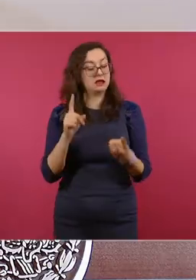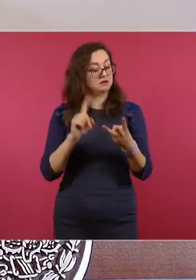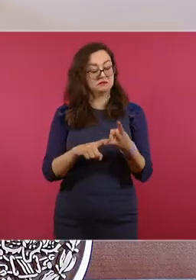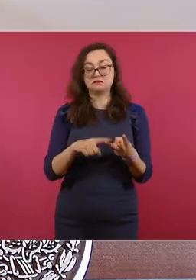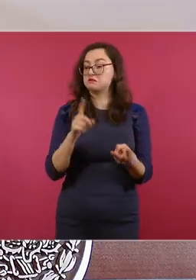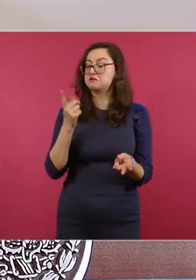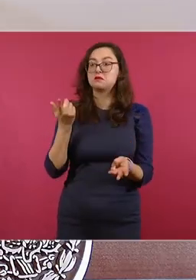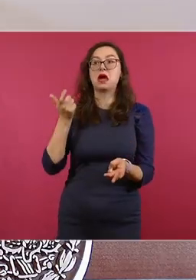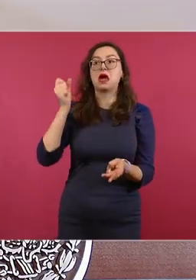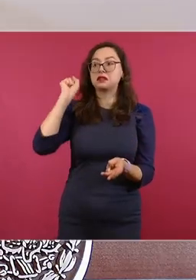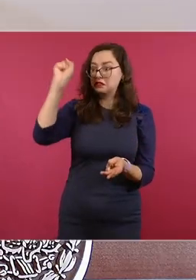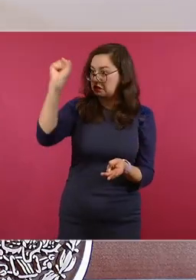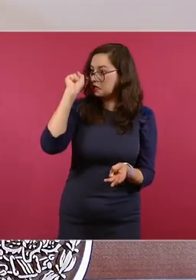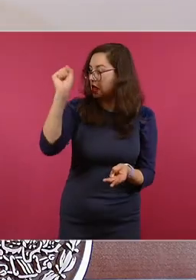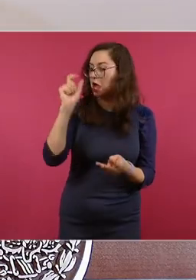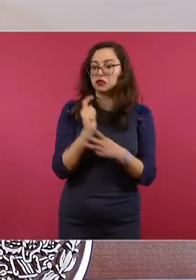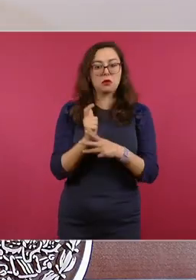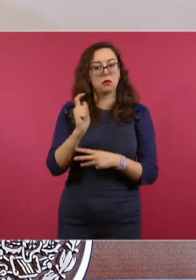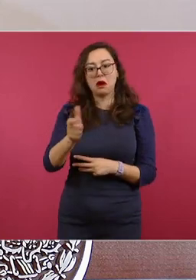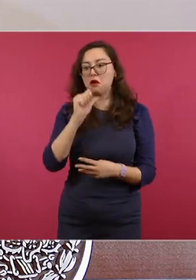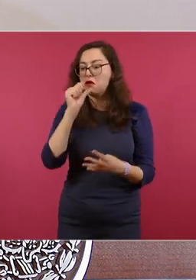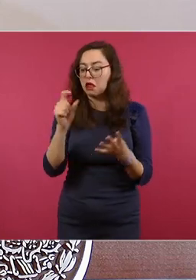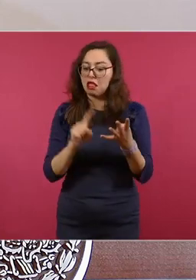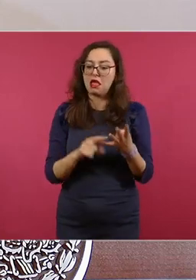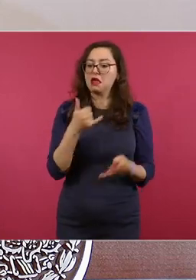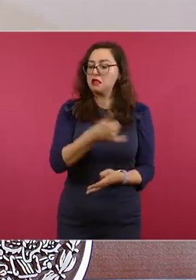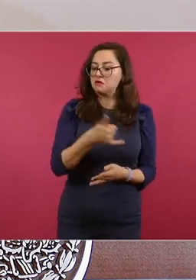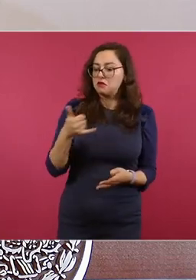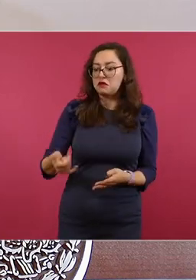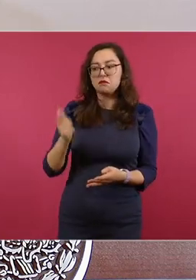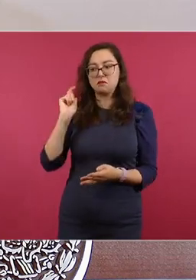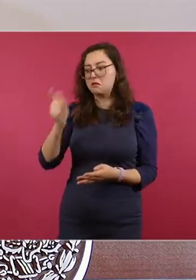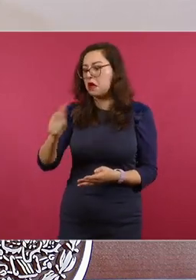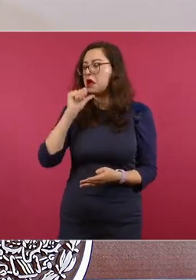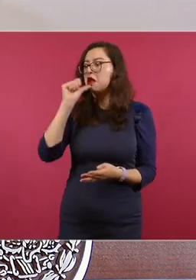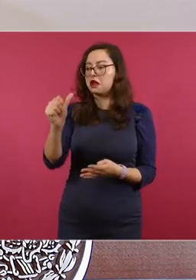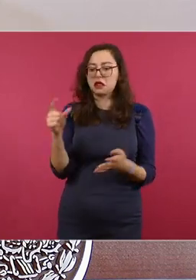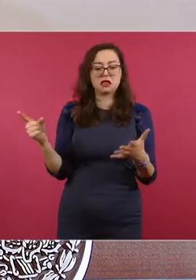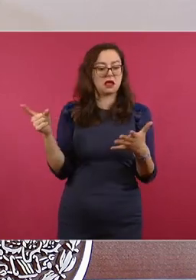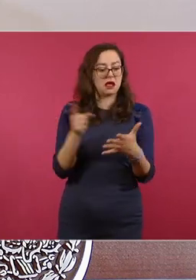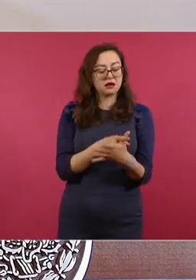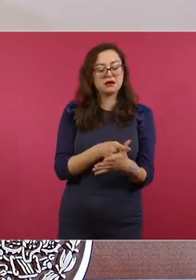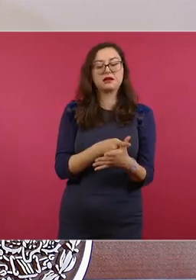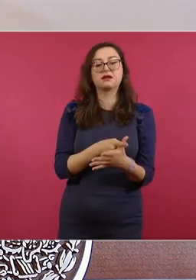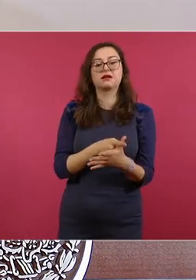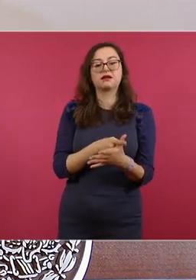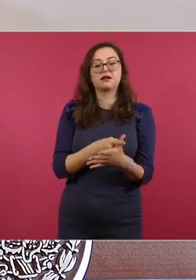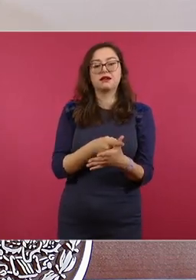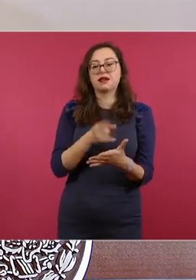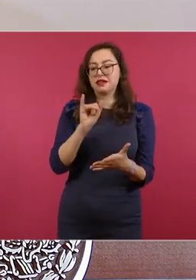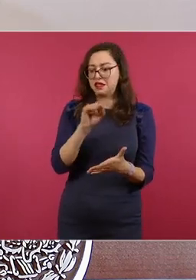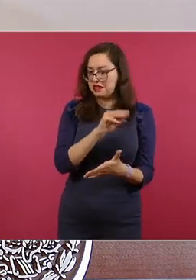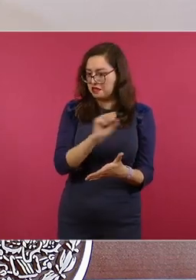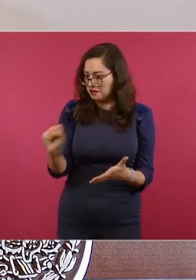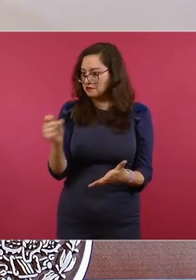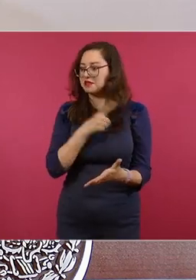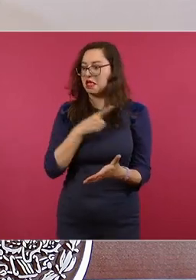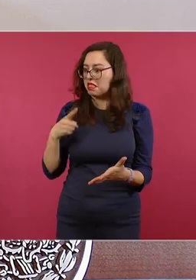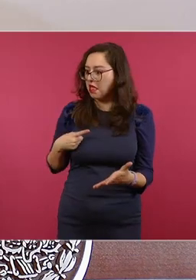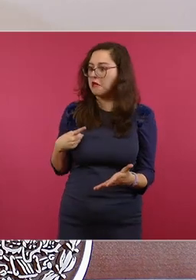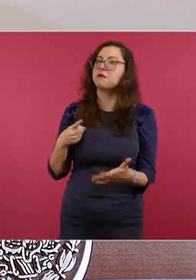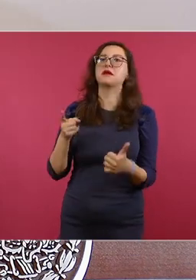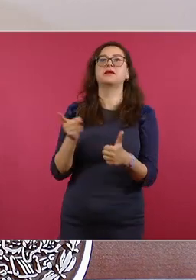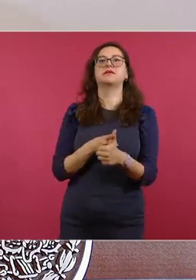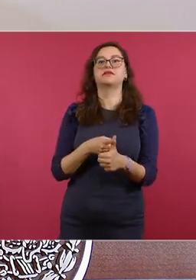debía al Seguro Social, le debía a ASA Combustible y seguía volando. Lo citamos varias